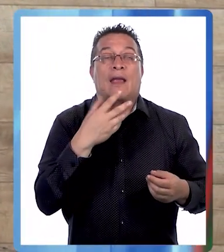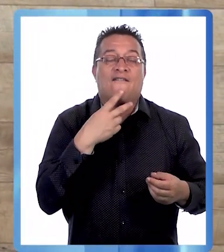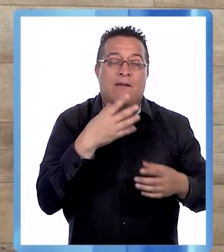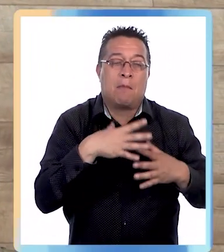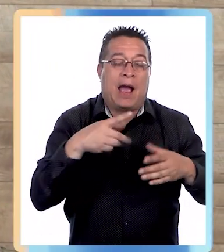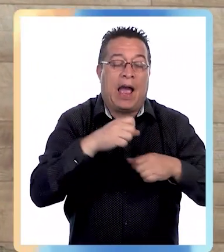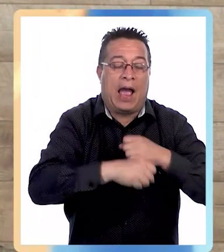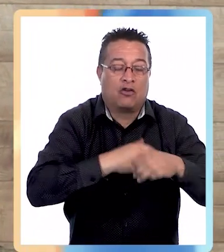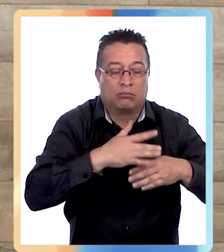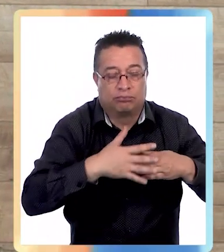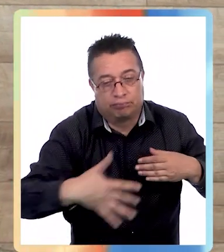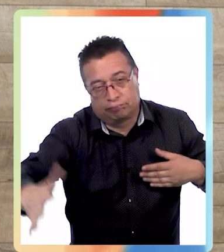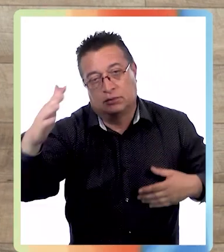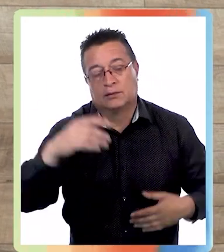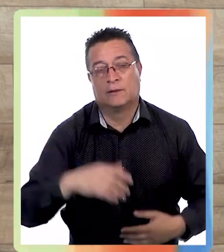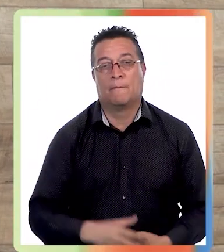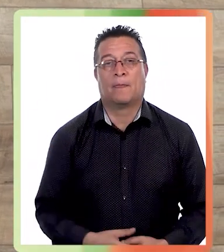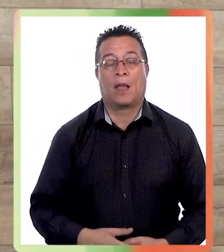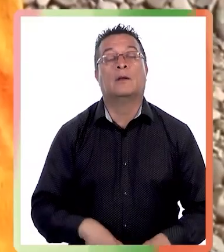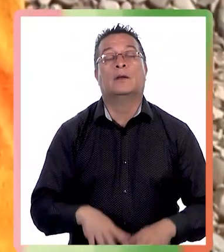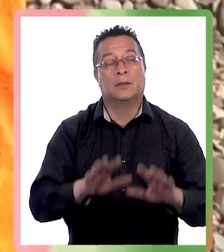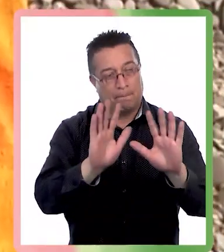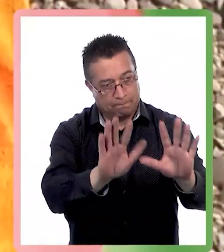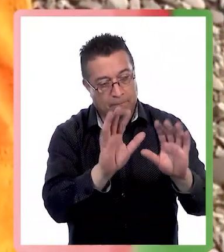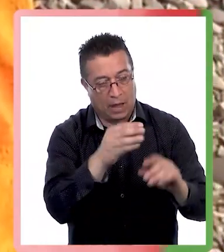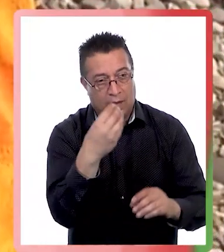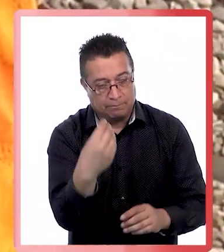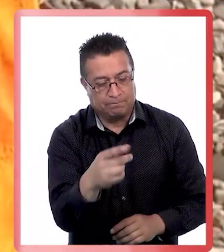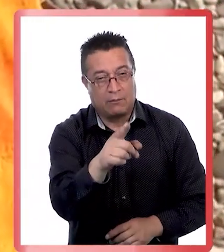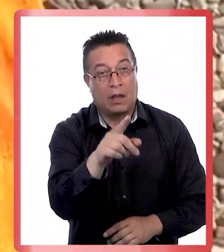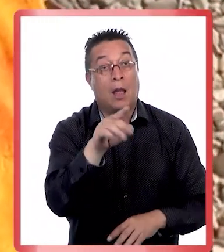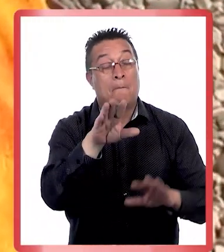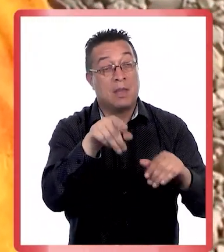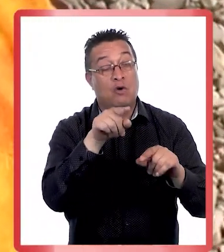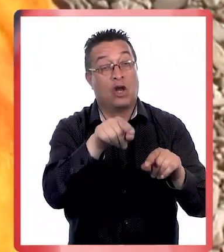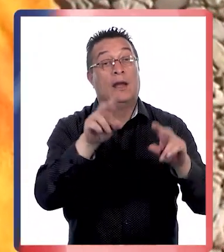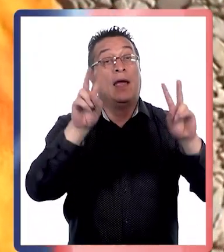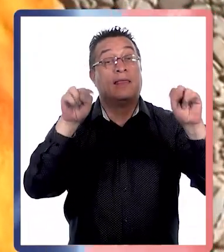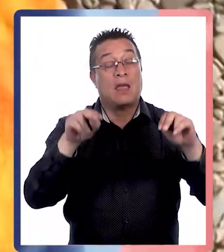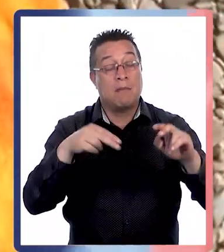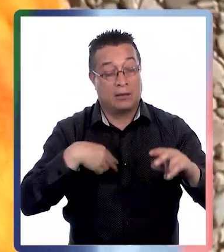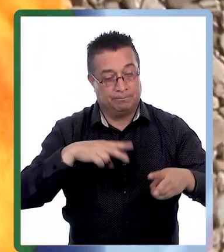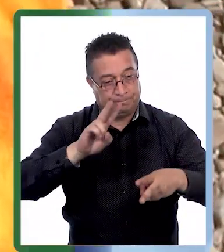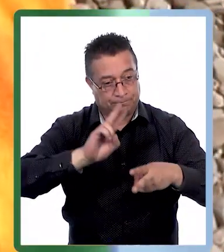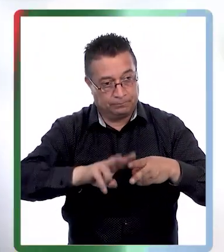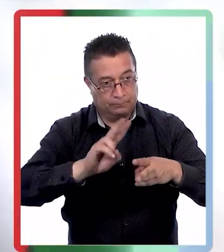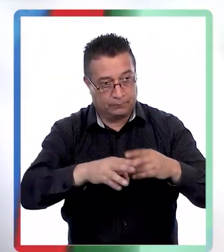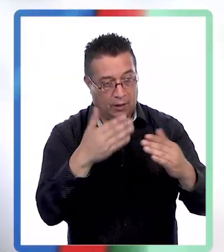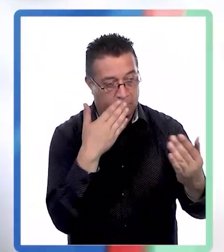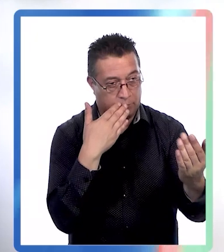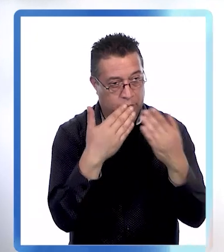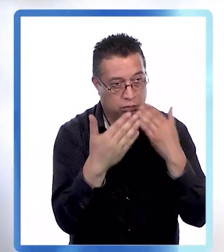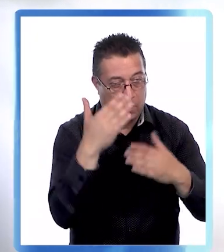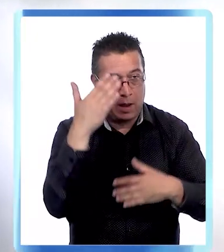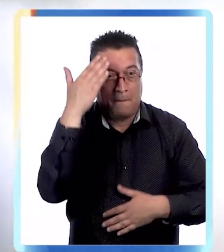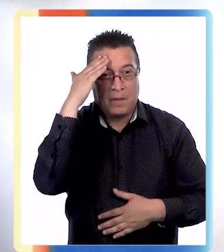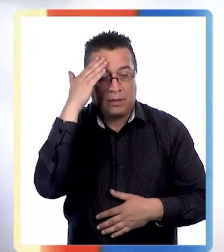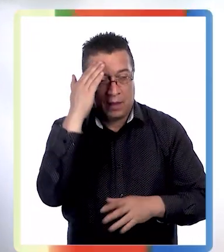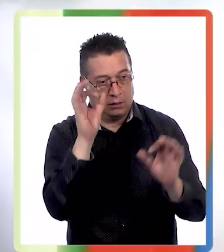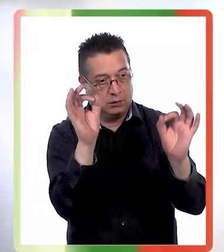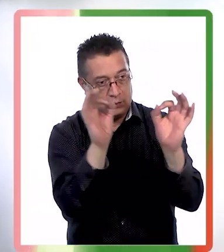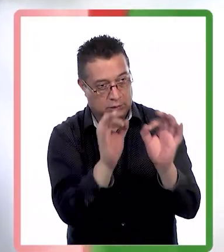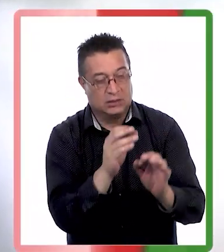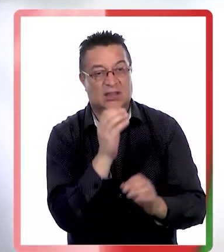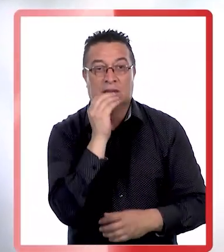Perfecto. Y aquí, doctor, es lo mismo, o sea, esto tiene que ver con la preparación tanto física como mental que está recibiendo